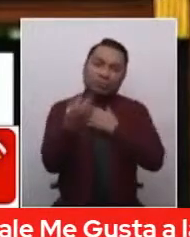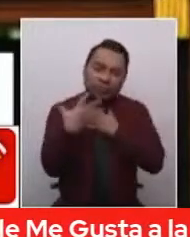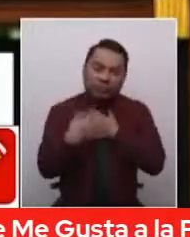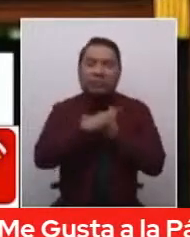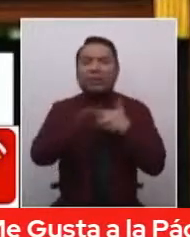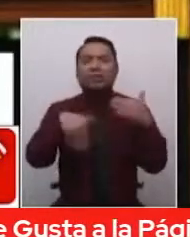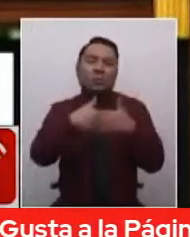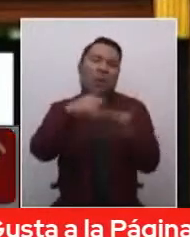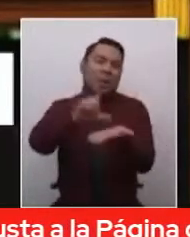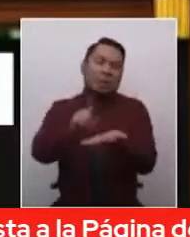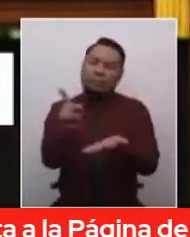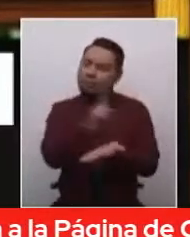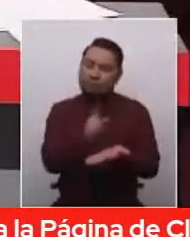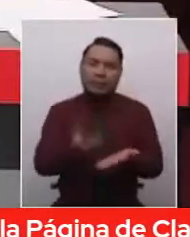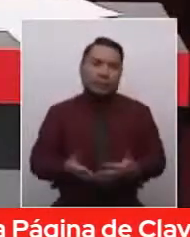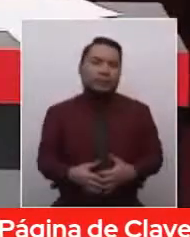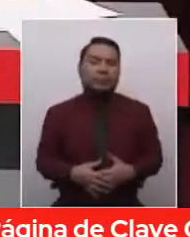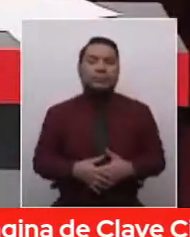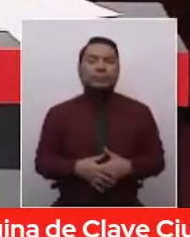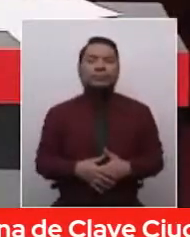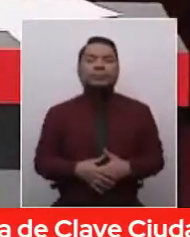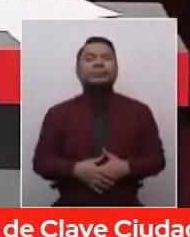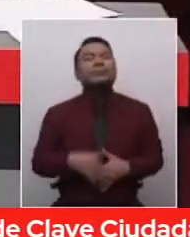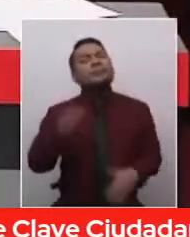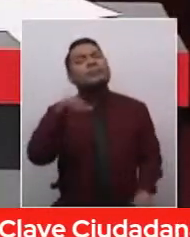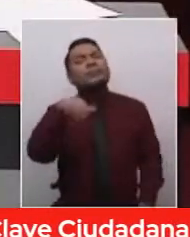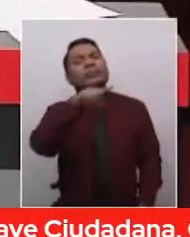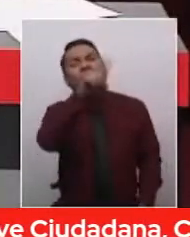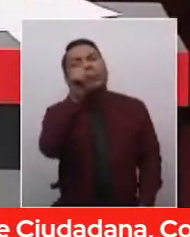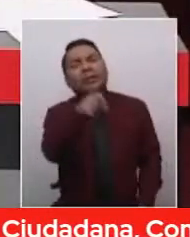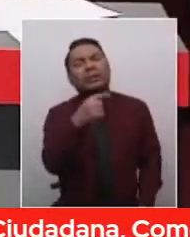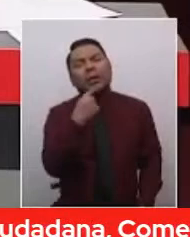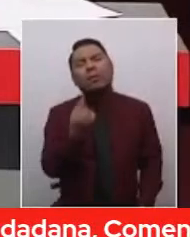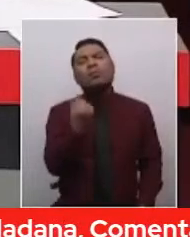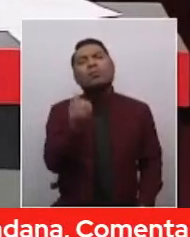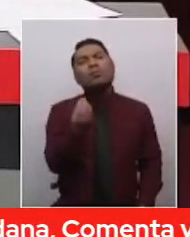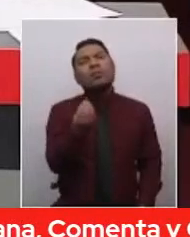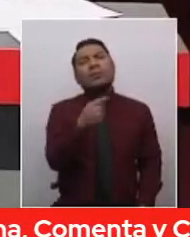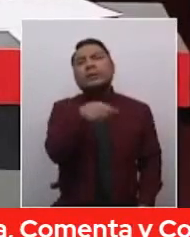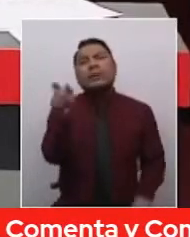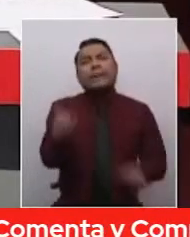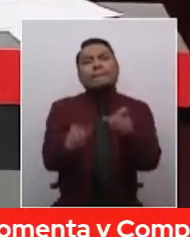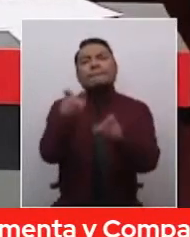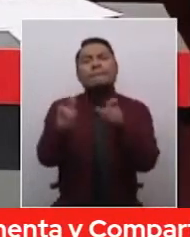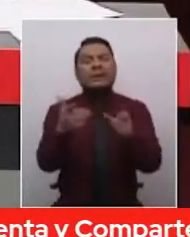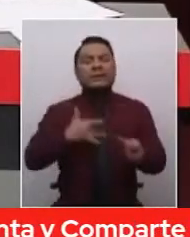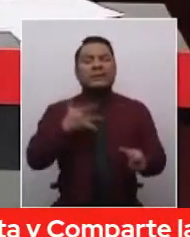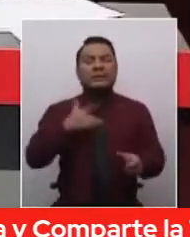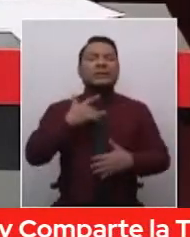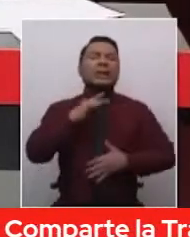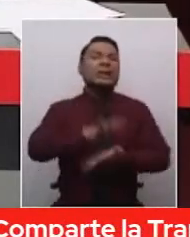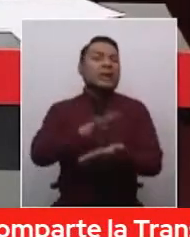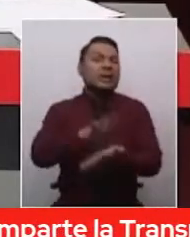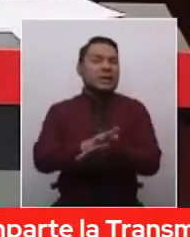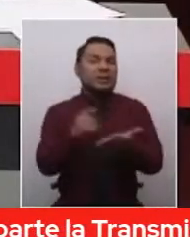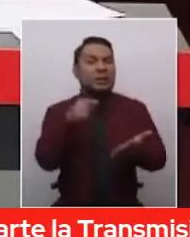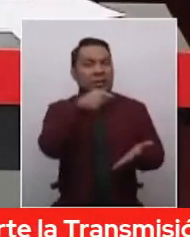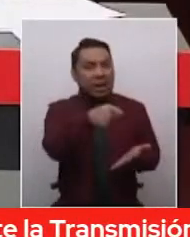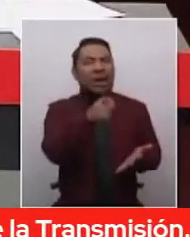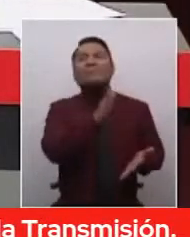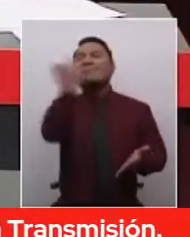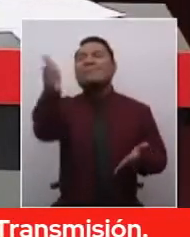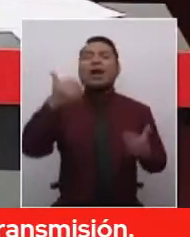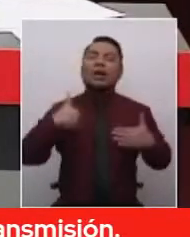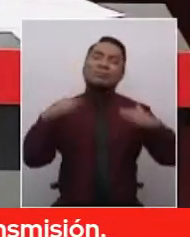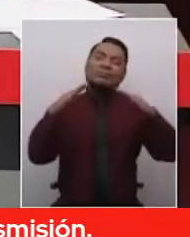a todo Lima Metropolitana. ¿Cómo pueden, candidato Castro, los ciudadanos sentirse tranquilos de ir a esa